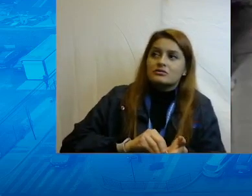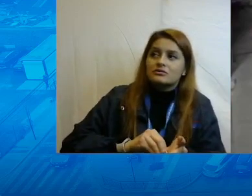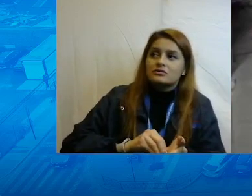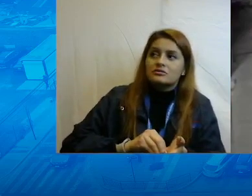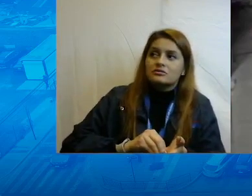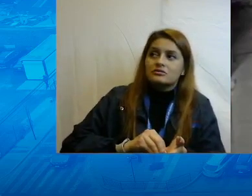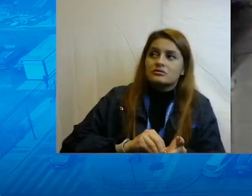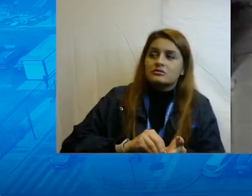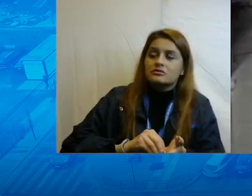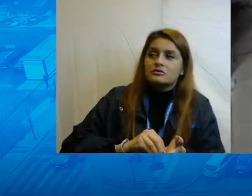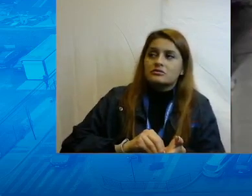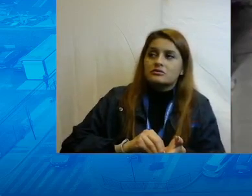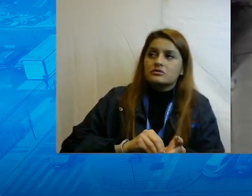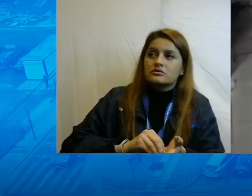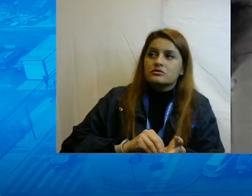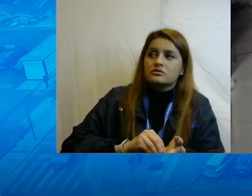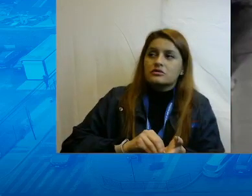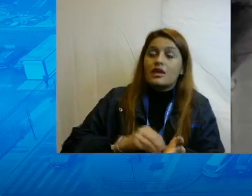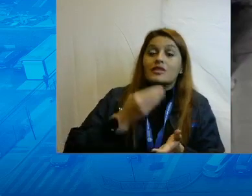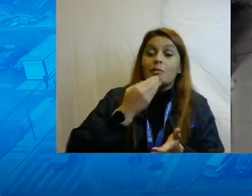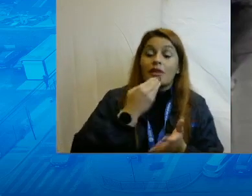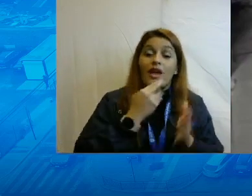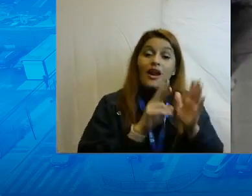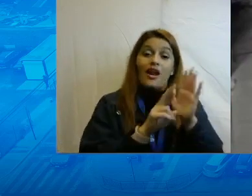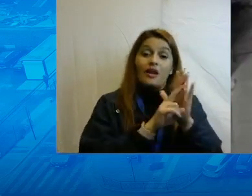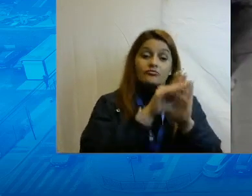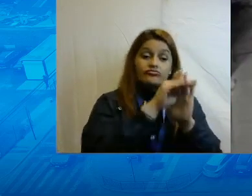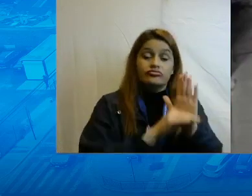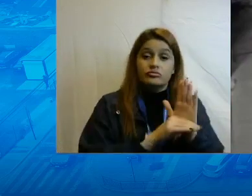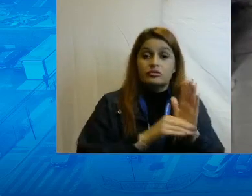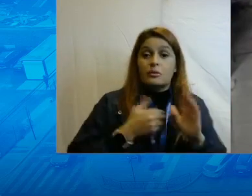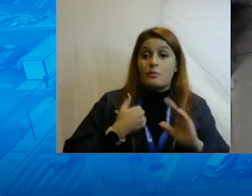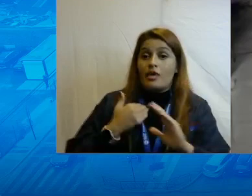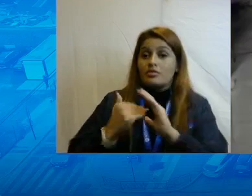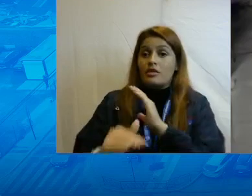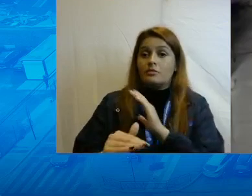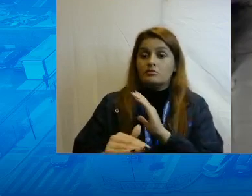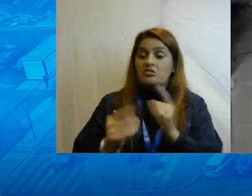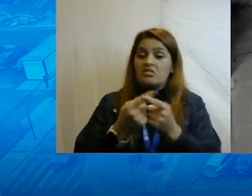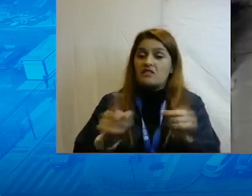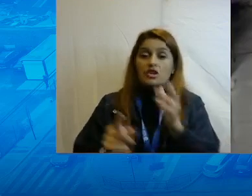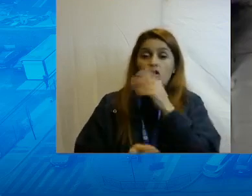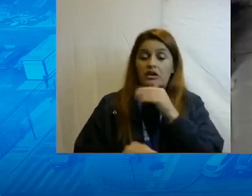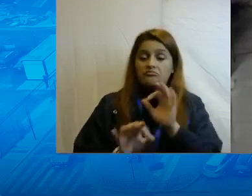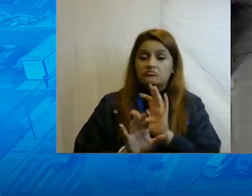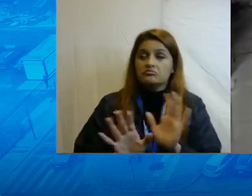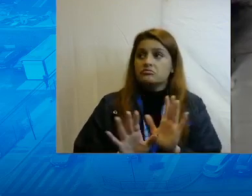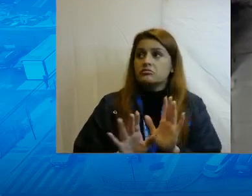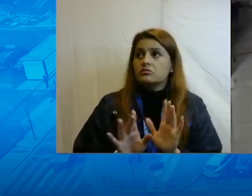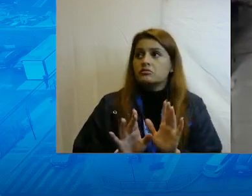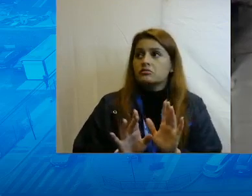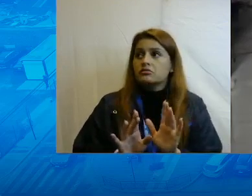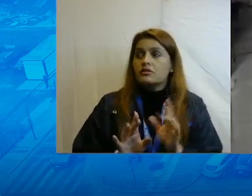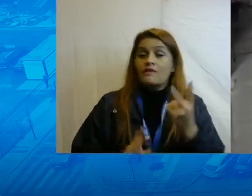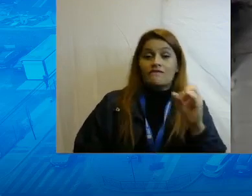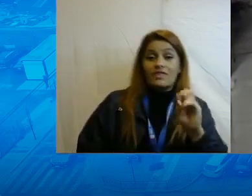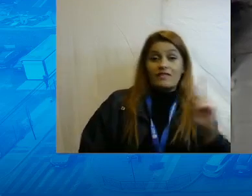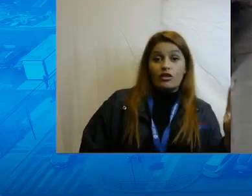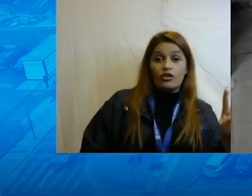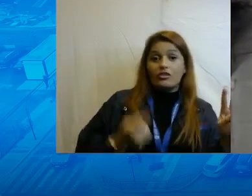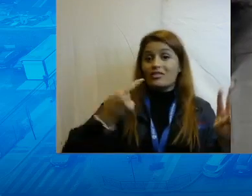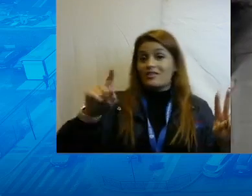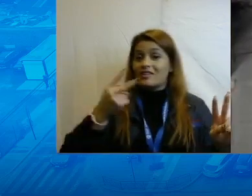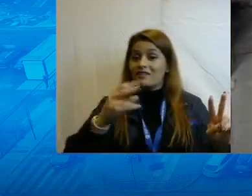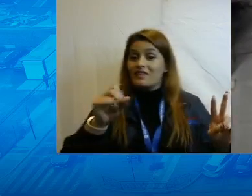más allá de eso y diferencia con el reglamento que nosotros les enviamos, no existen, y las principales diferencias con el proceso 2022, primero